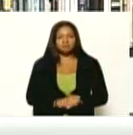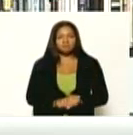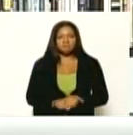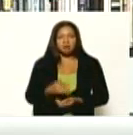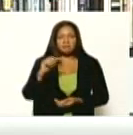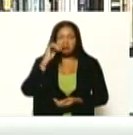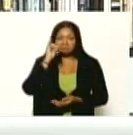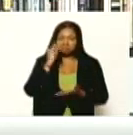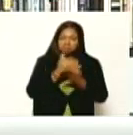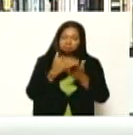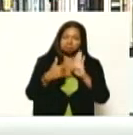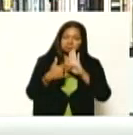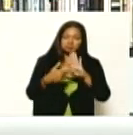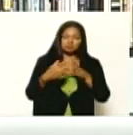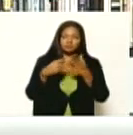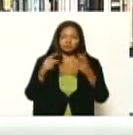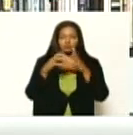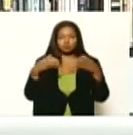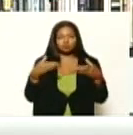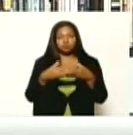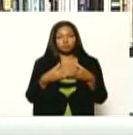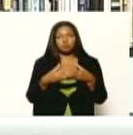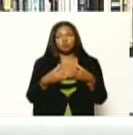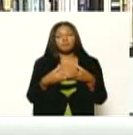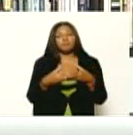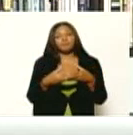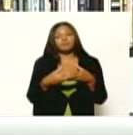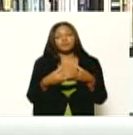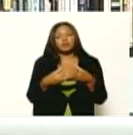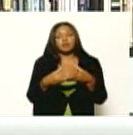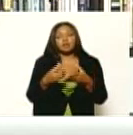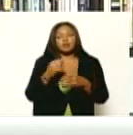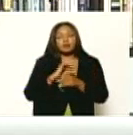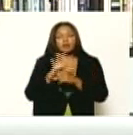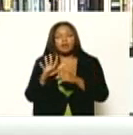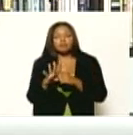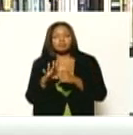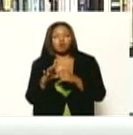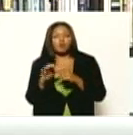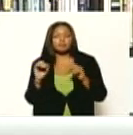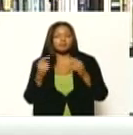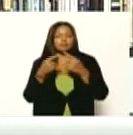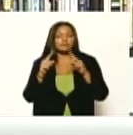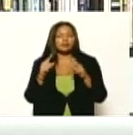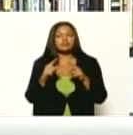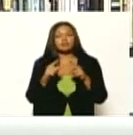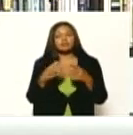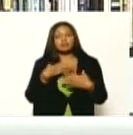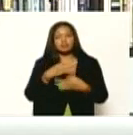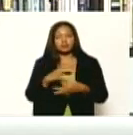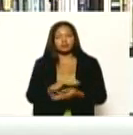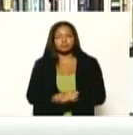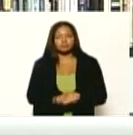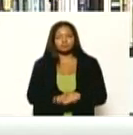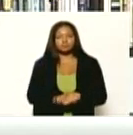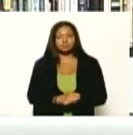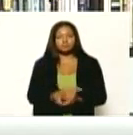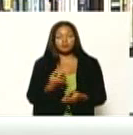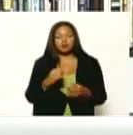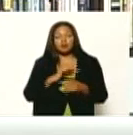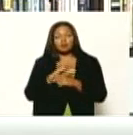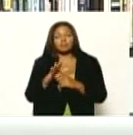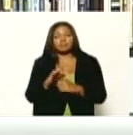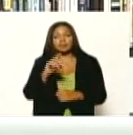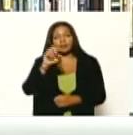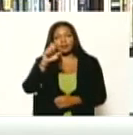se ha identificado otro grupo de variantes del virus llamado variantes de interés, entre las cuales se encuentra la variante Epsilon de